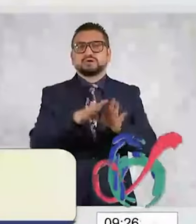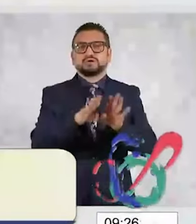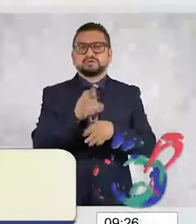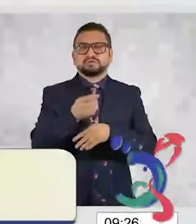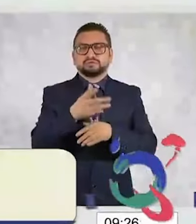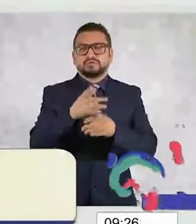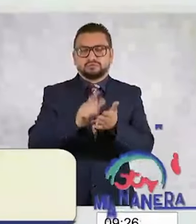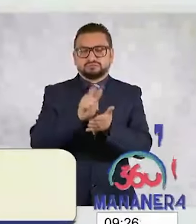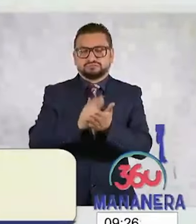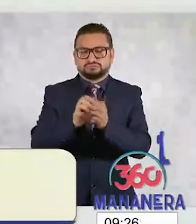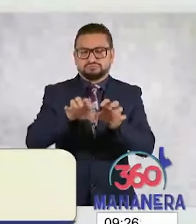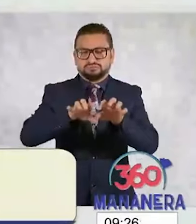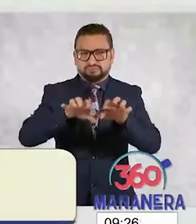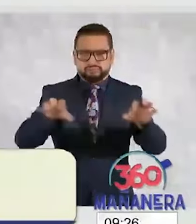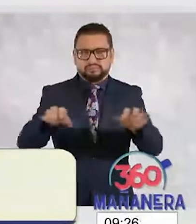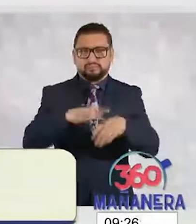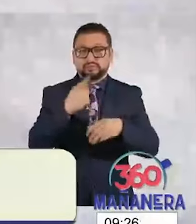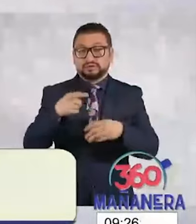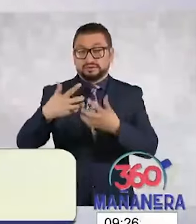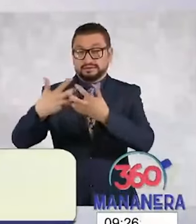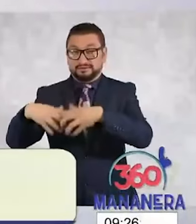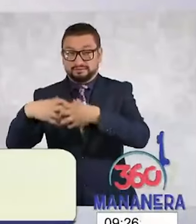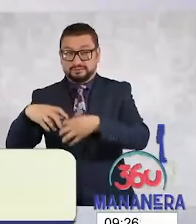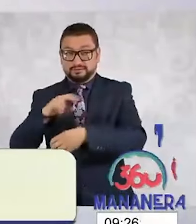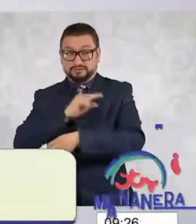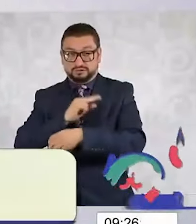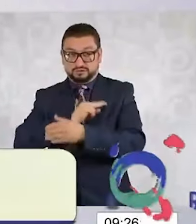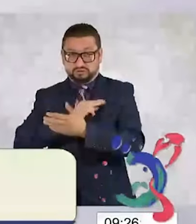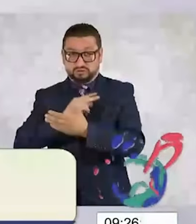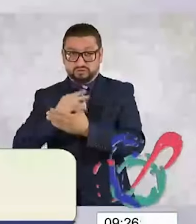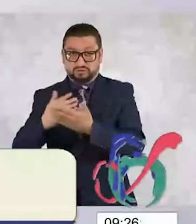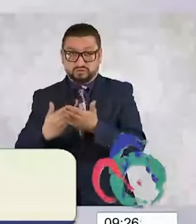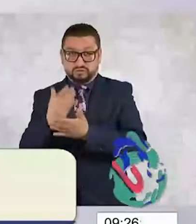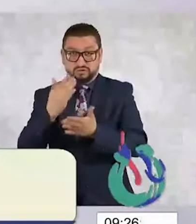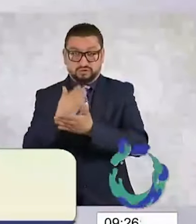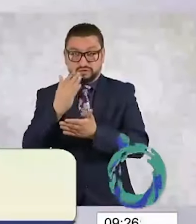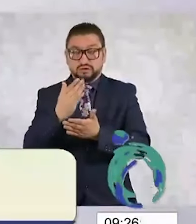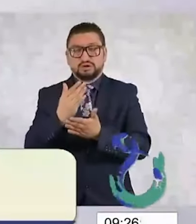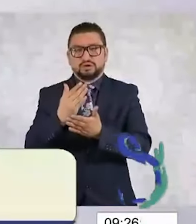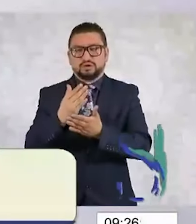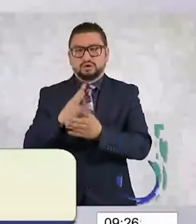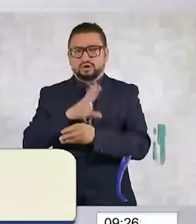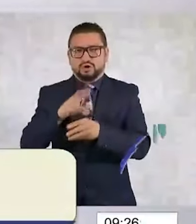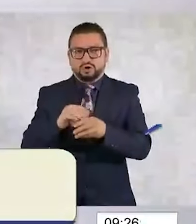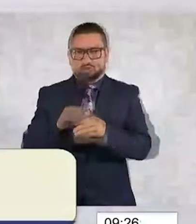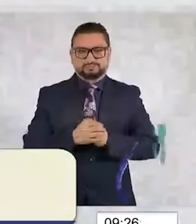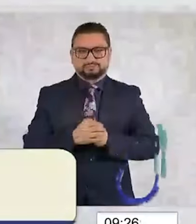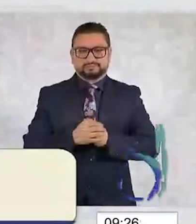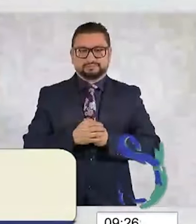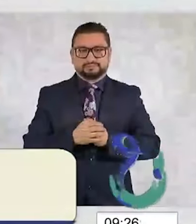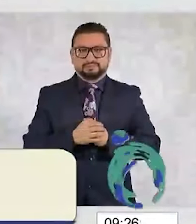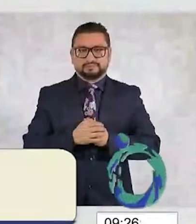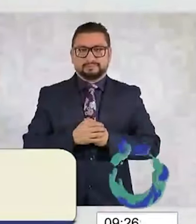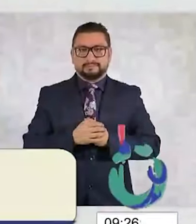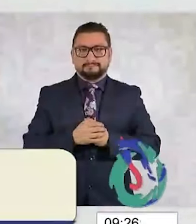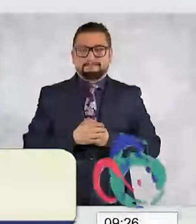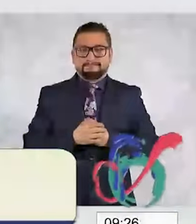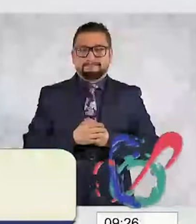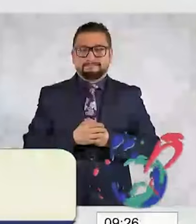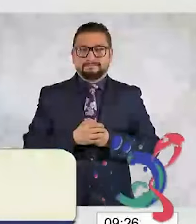separación legal no permite a las empresas públ públicas su eficiencia productiva por el lado